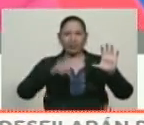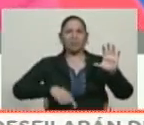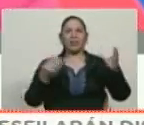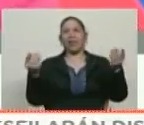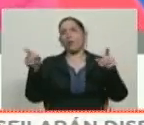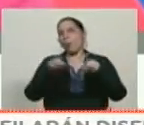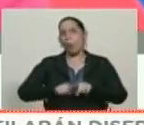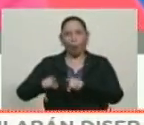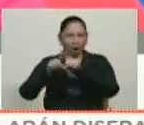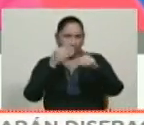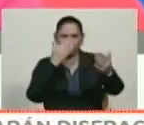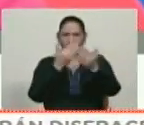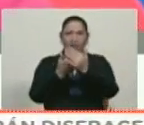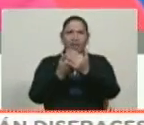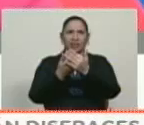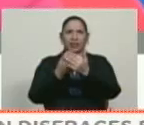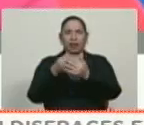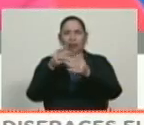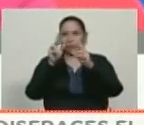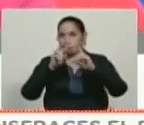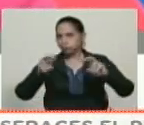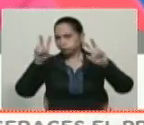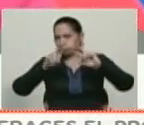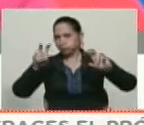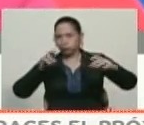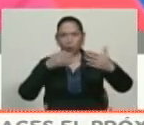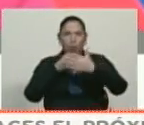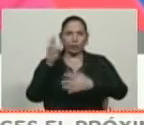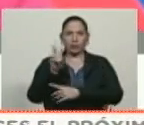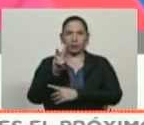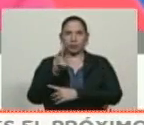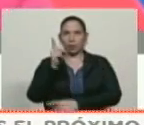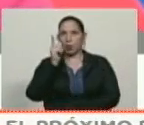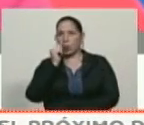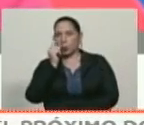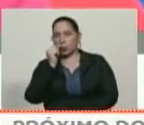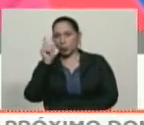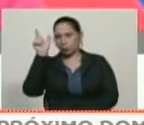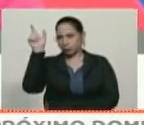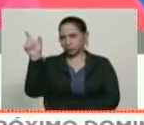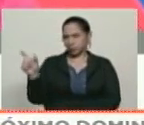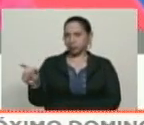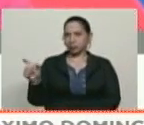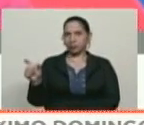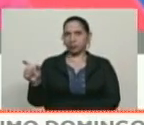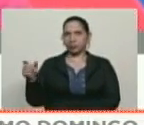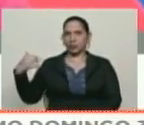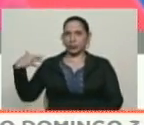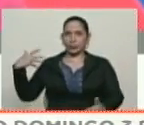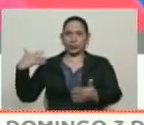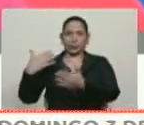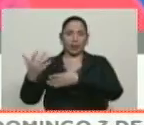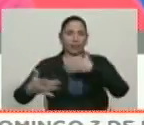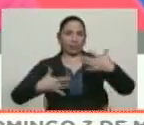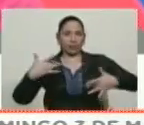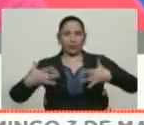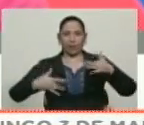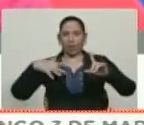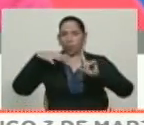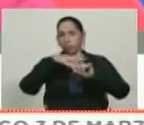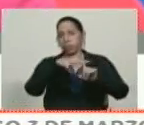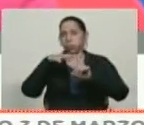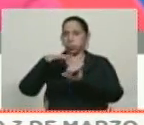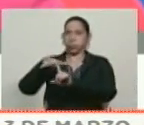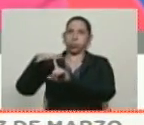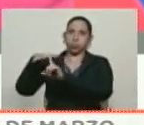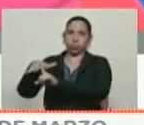Al frente de la operación contra Venezuela, ustedes saben que está un señor, vamos a decirlo, de larga data en actividades subversivas y en atentados